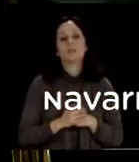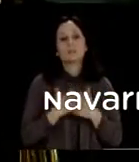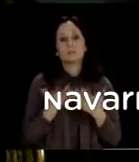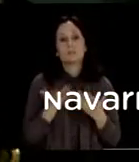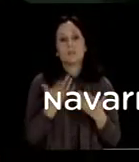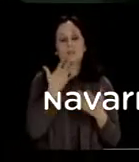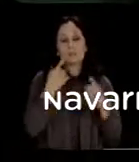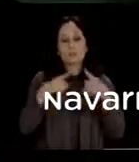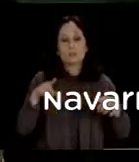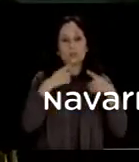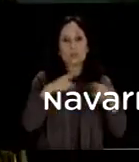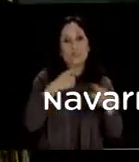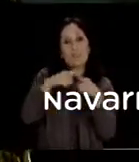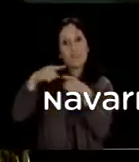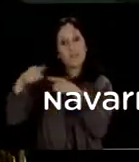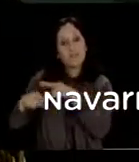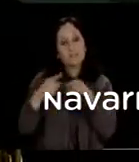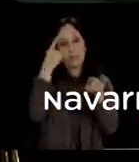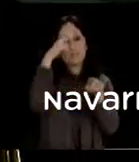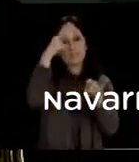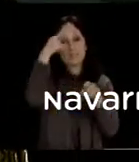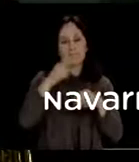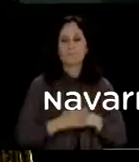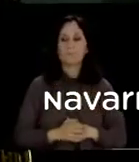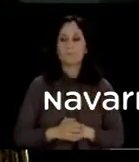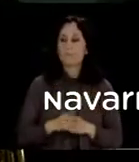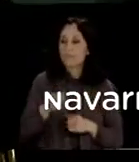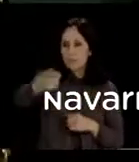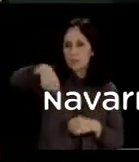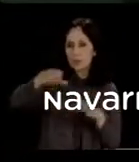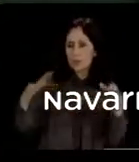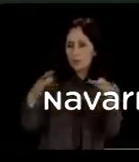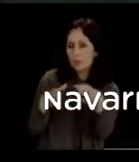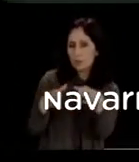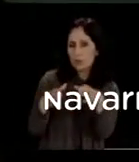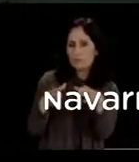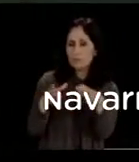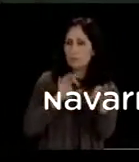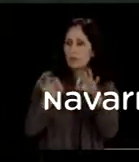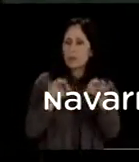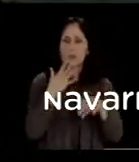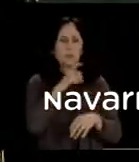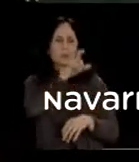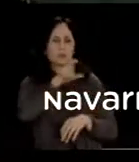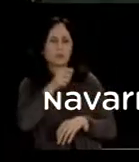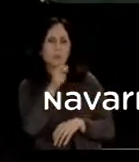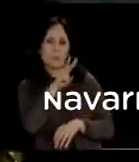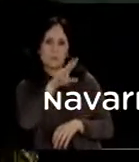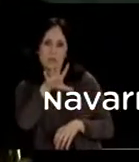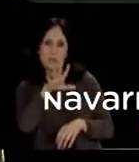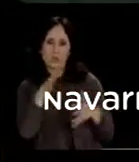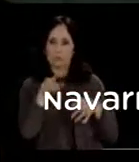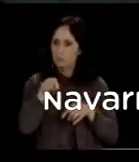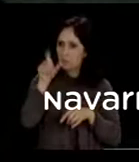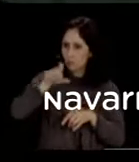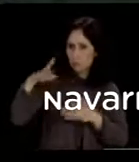diferentes piezas que interpretan. Porque estáis aquí en la charanga, todos ya preparados. ¿Cuántos estáis en la charanga? Sí, en la charanga somos unos 25. ¿Unos 25? ¿Y hoy ha